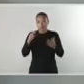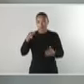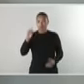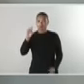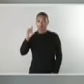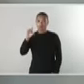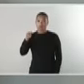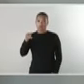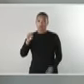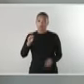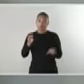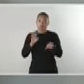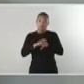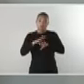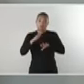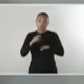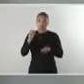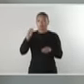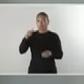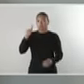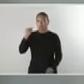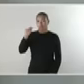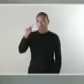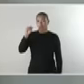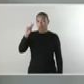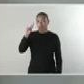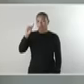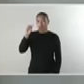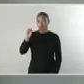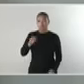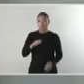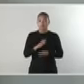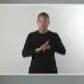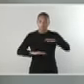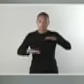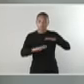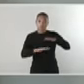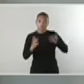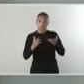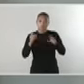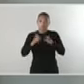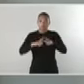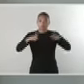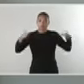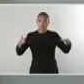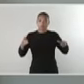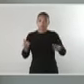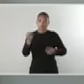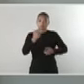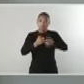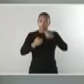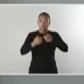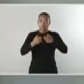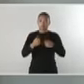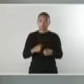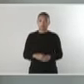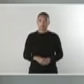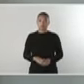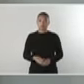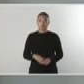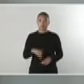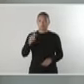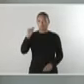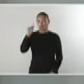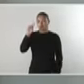complementa Rios y competitivos en el sur vamos a ampliar las inversiones de generación de energía y petroquímica